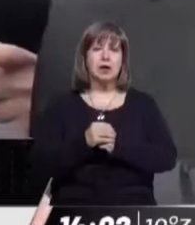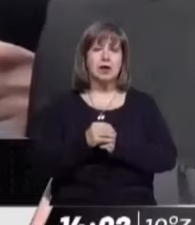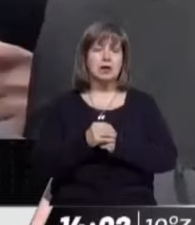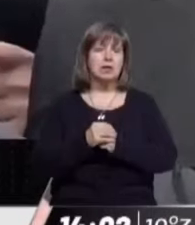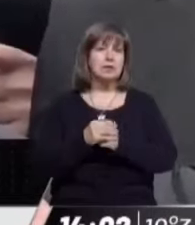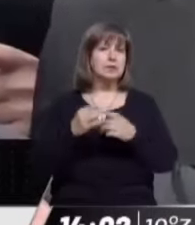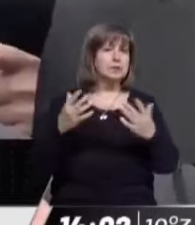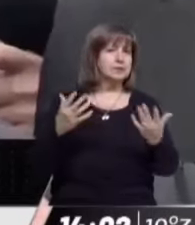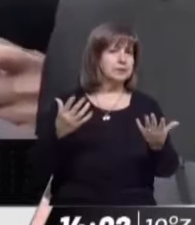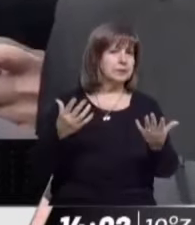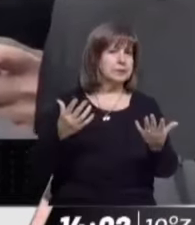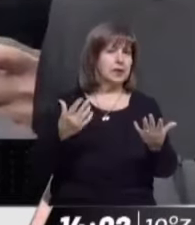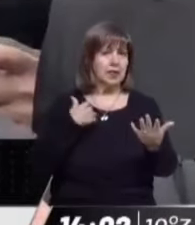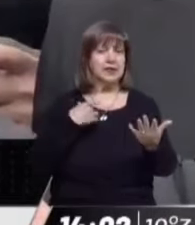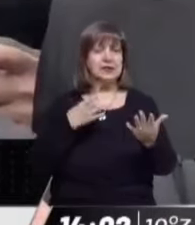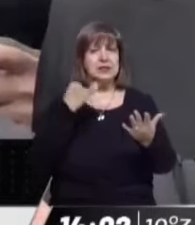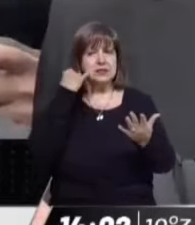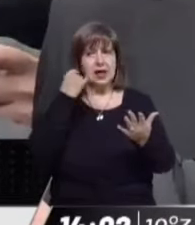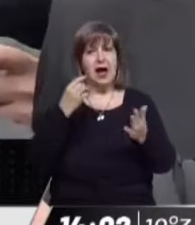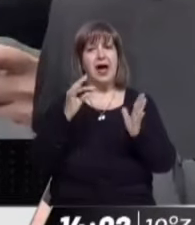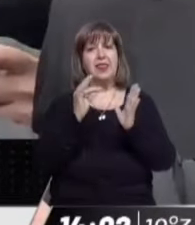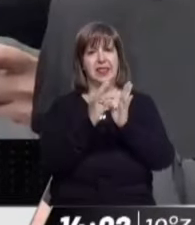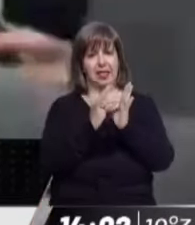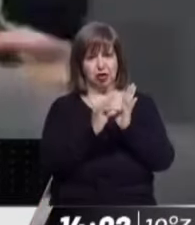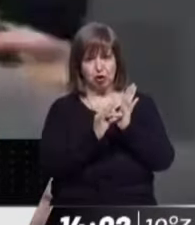Muy buena dato